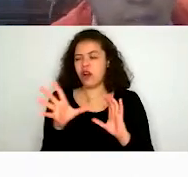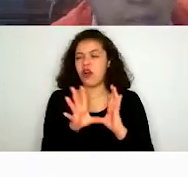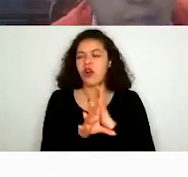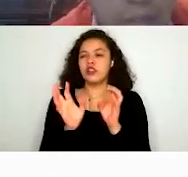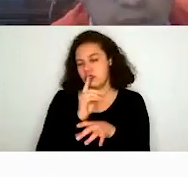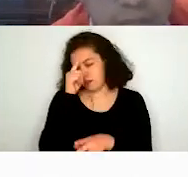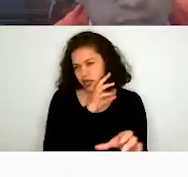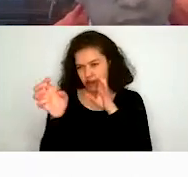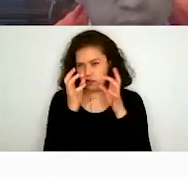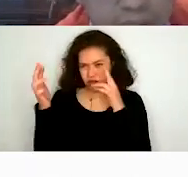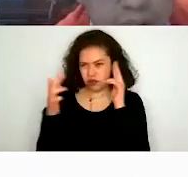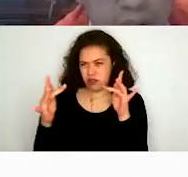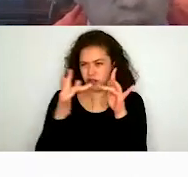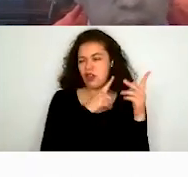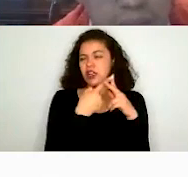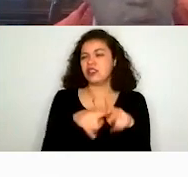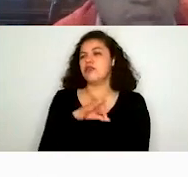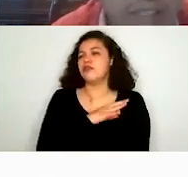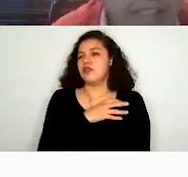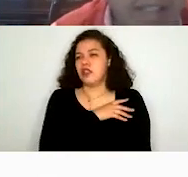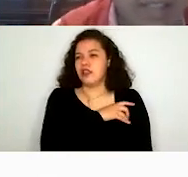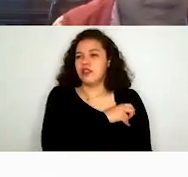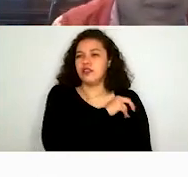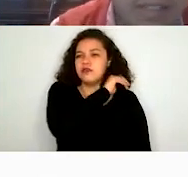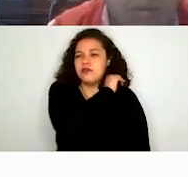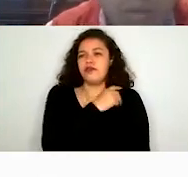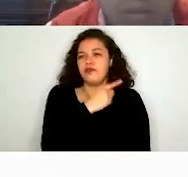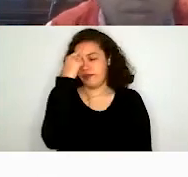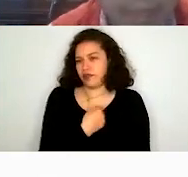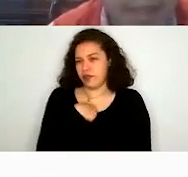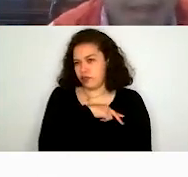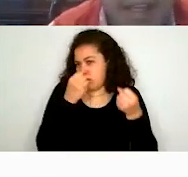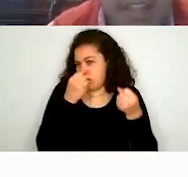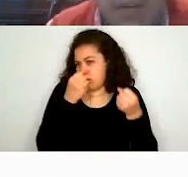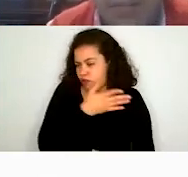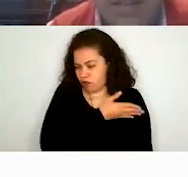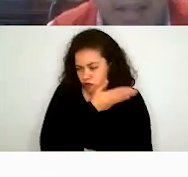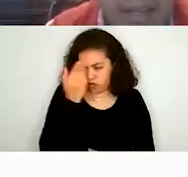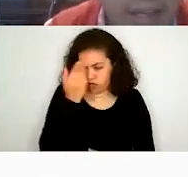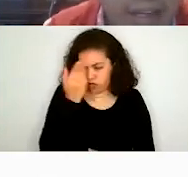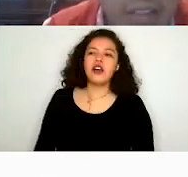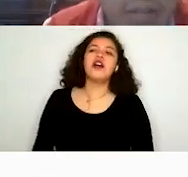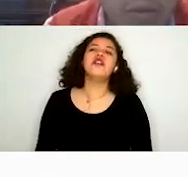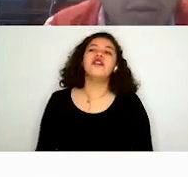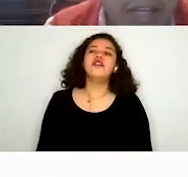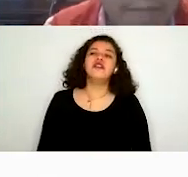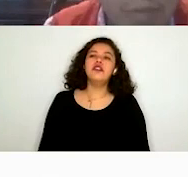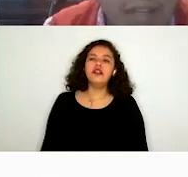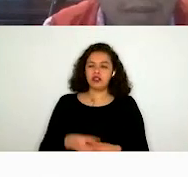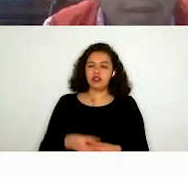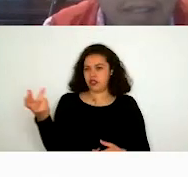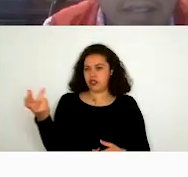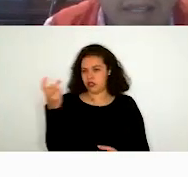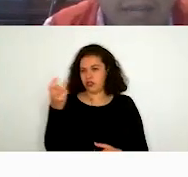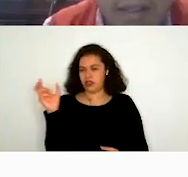puedan provocar ignición por no ser intrínsecamente seguros. Esto obviamente en áreas donde se produzcan